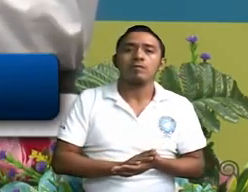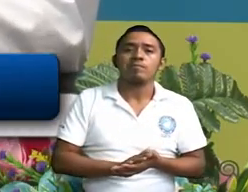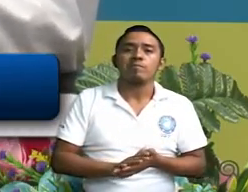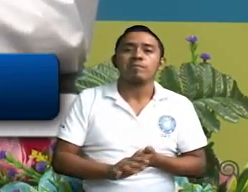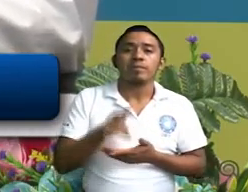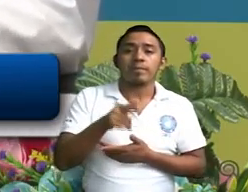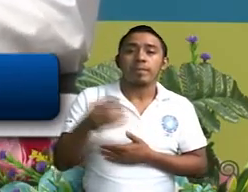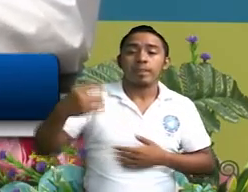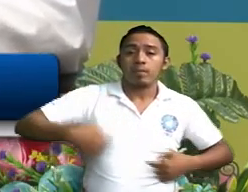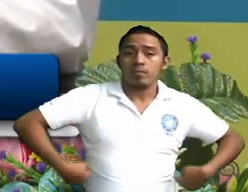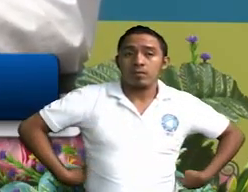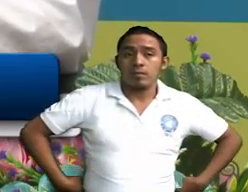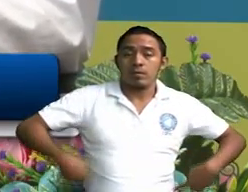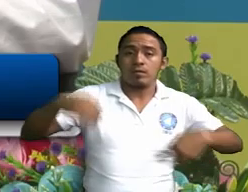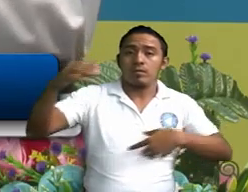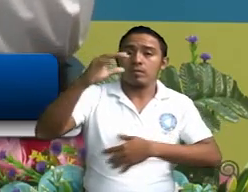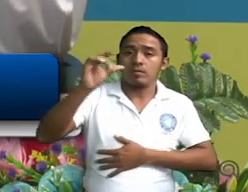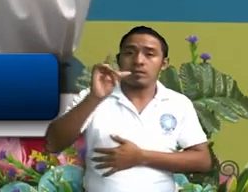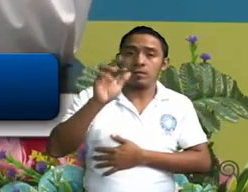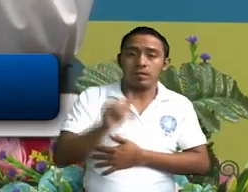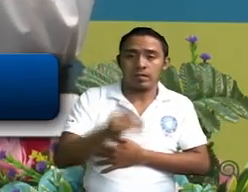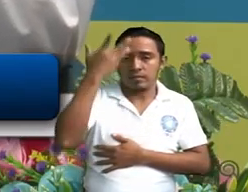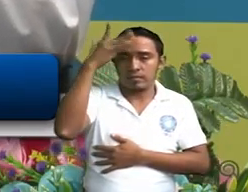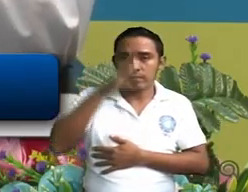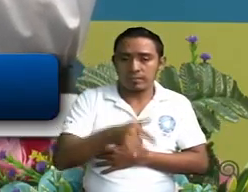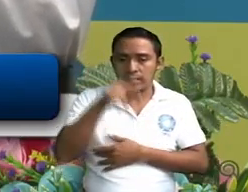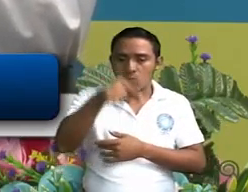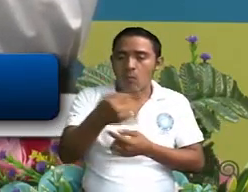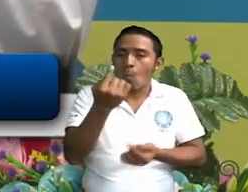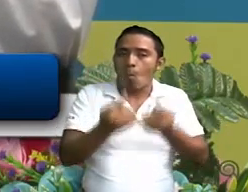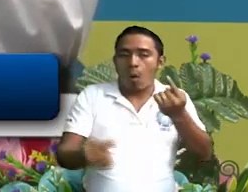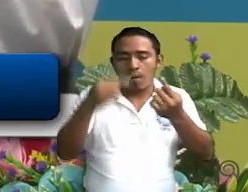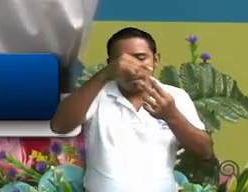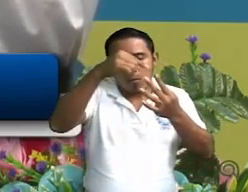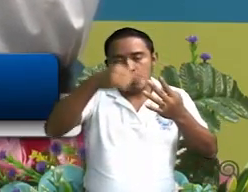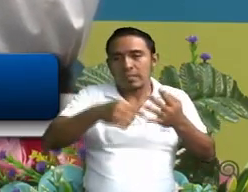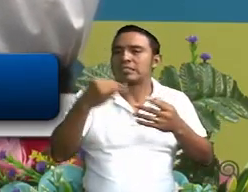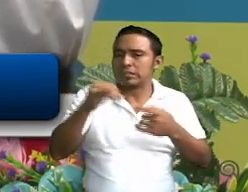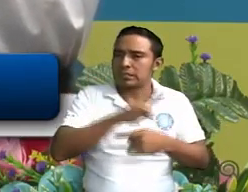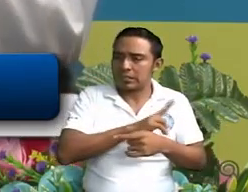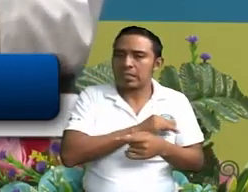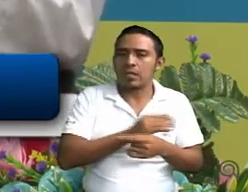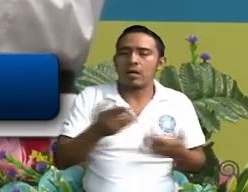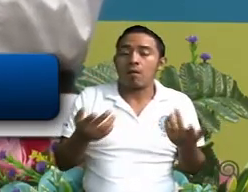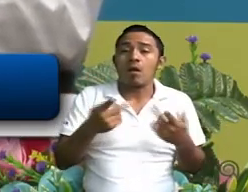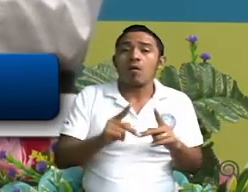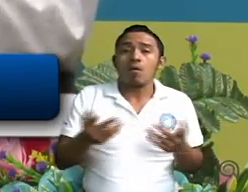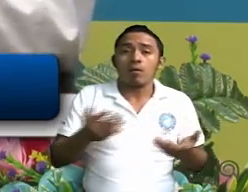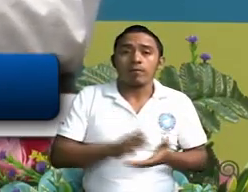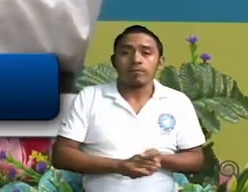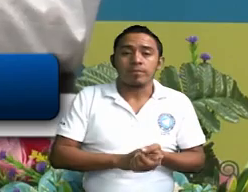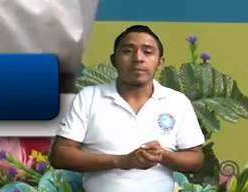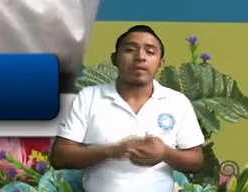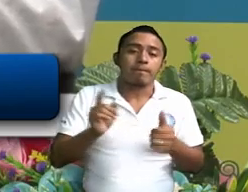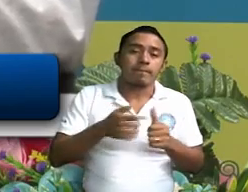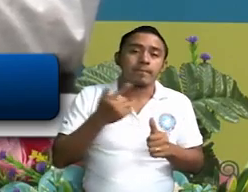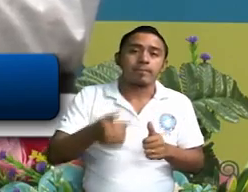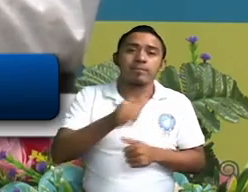lesión en la cadera es la que tenemos? Eso, correcto. Entonces, dar en el punto... Diagnóstico preciso. El inicial es una